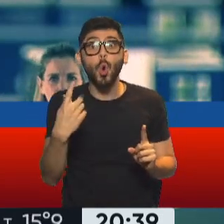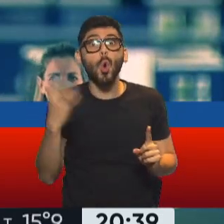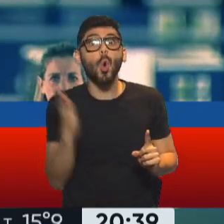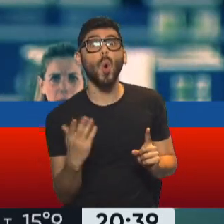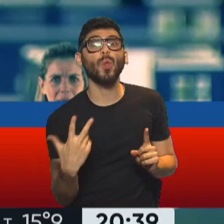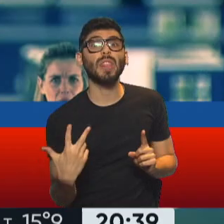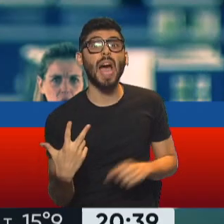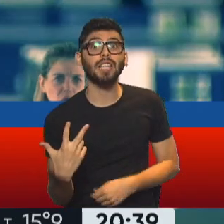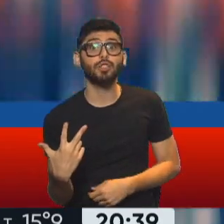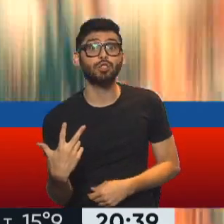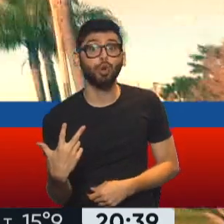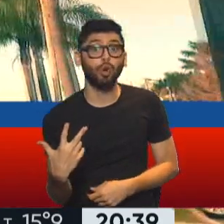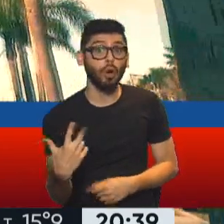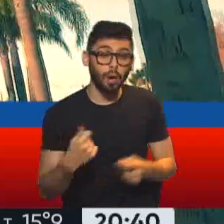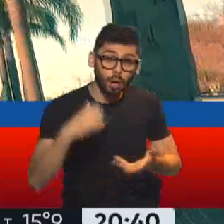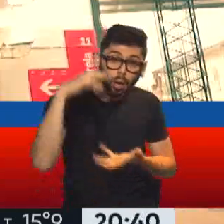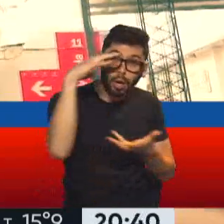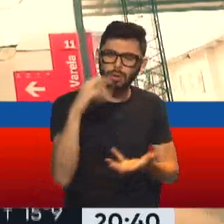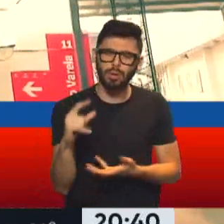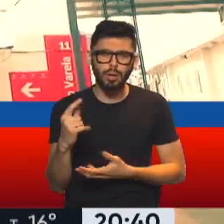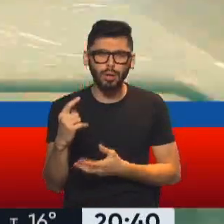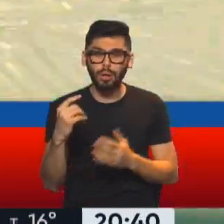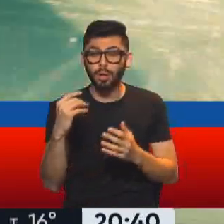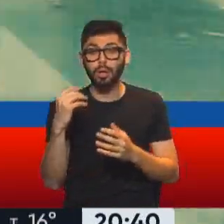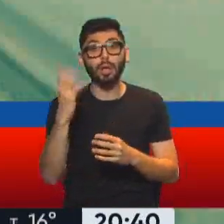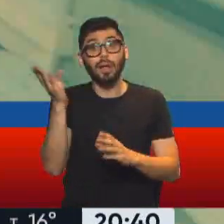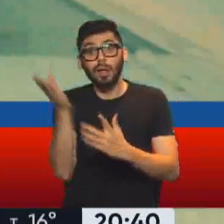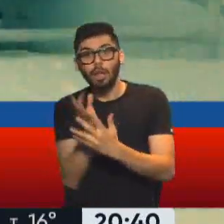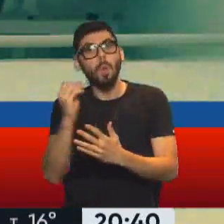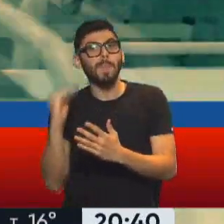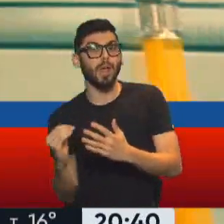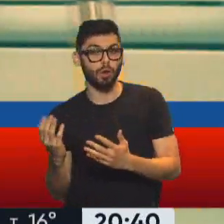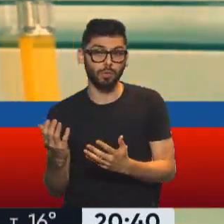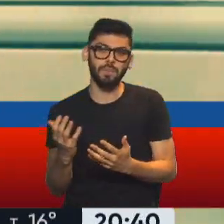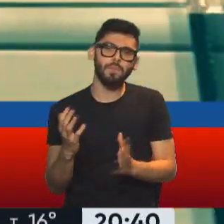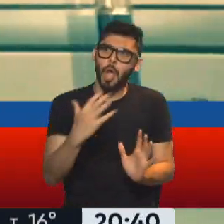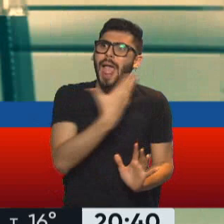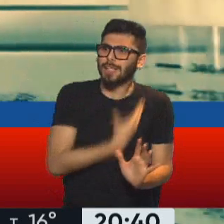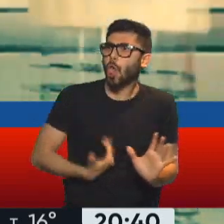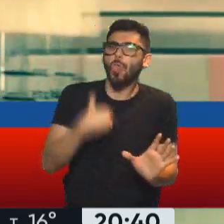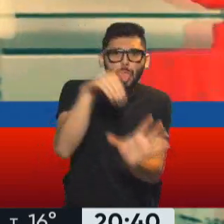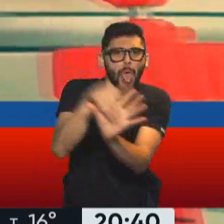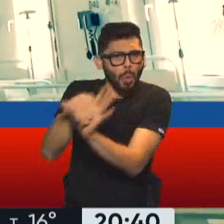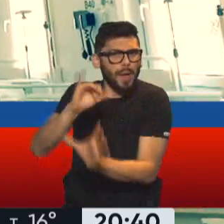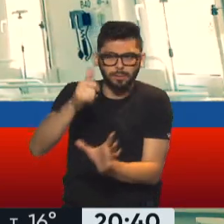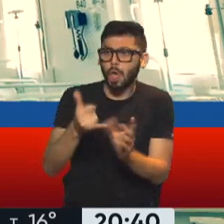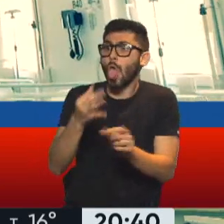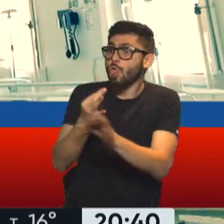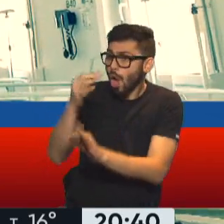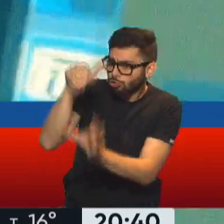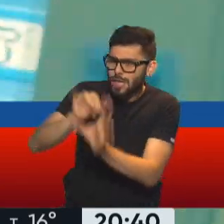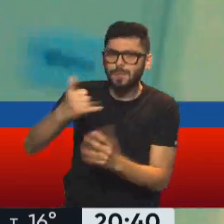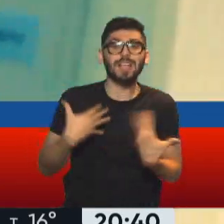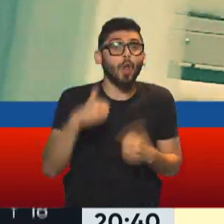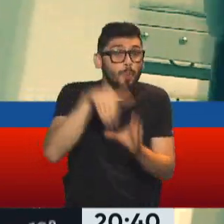estaban programadas que cuesten. Estamos muy convencidos de que el Estado tiene que estar presente en todo. en la educación, en la salud, nos dejaron un